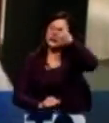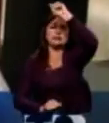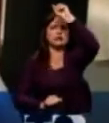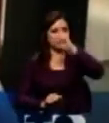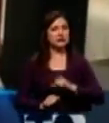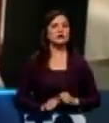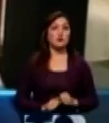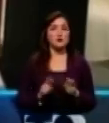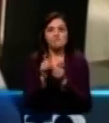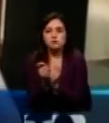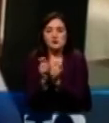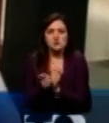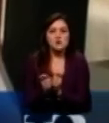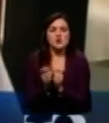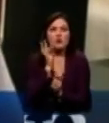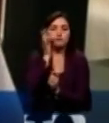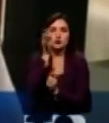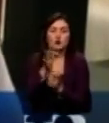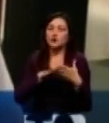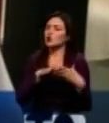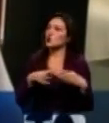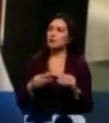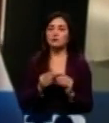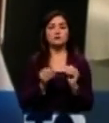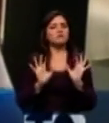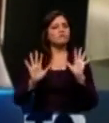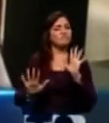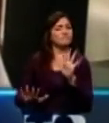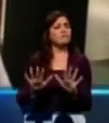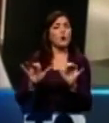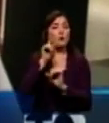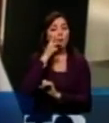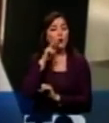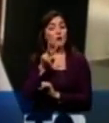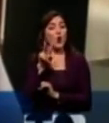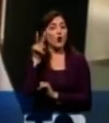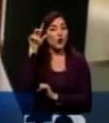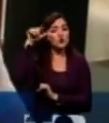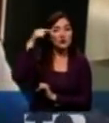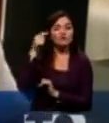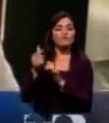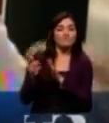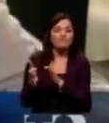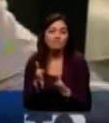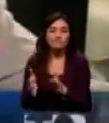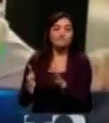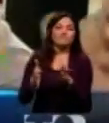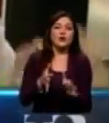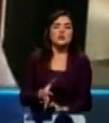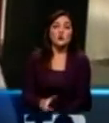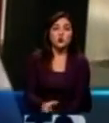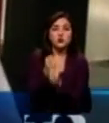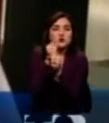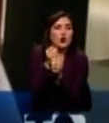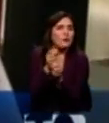efectos de tomar medidas de ajuste a futuro. Y lo más probable es que podamos observar a un gobierno que intente recuperar al menos